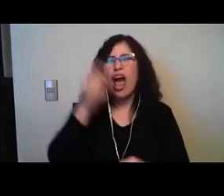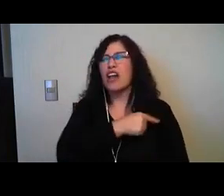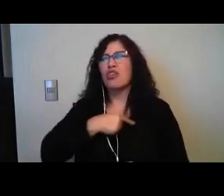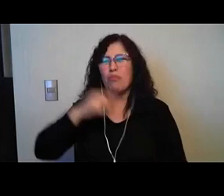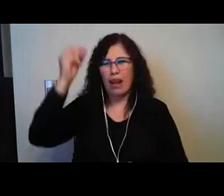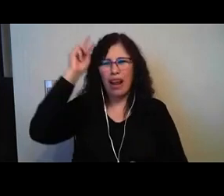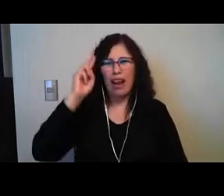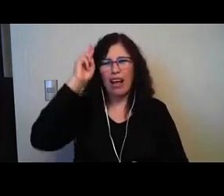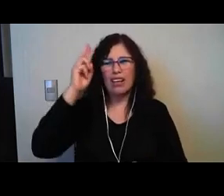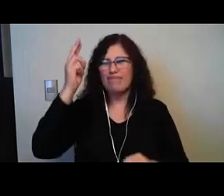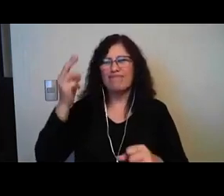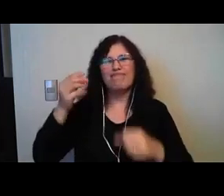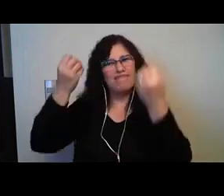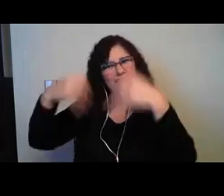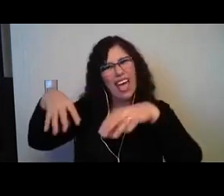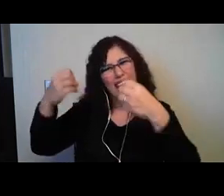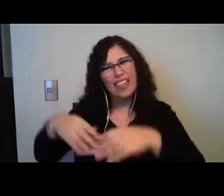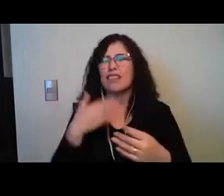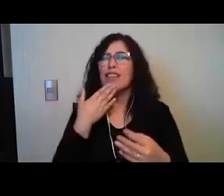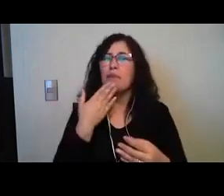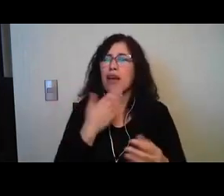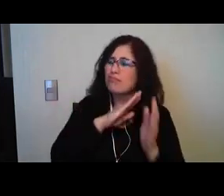ejecutivas, trastorno al dormir también.